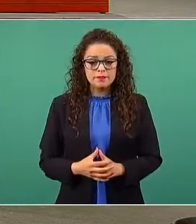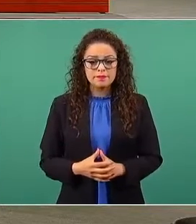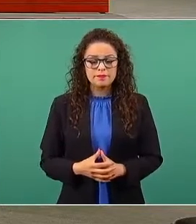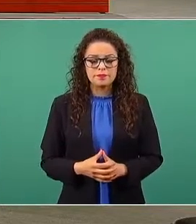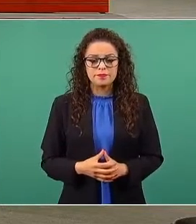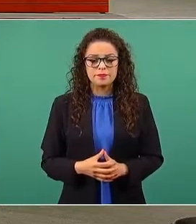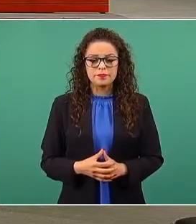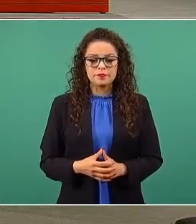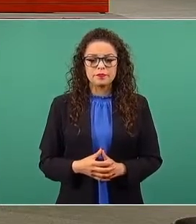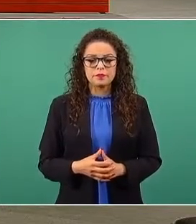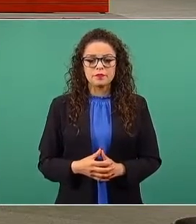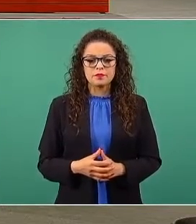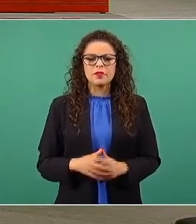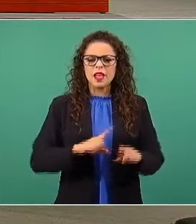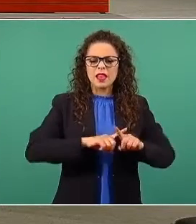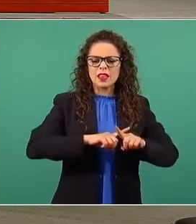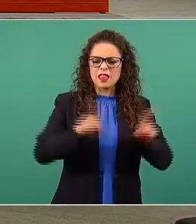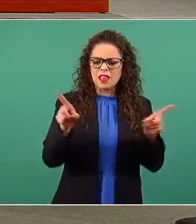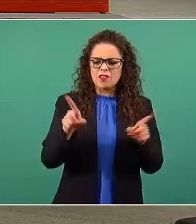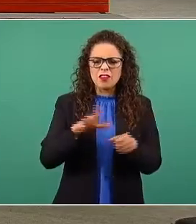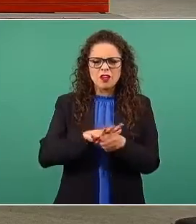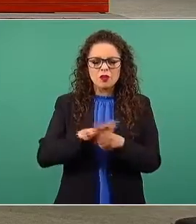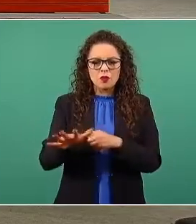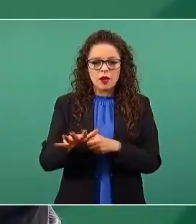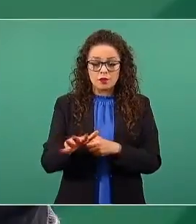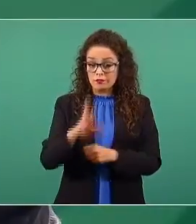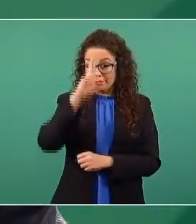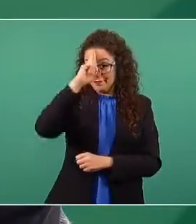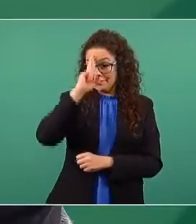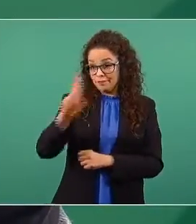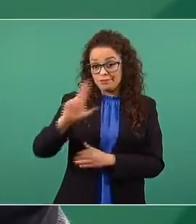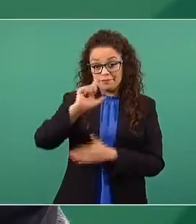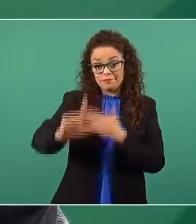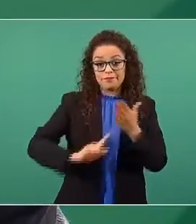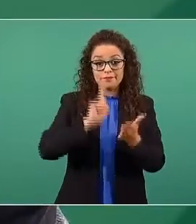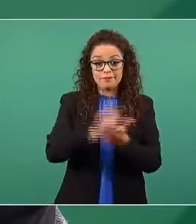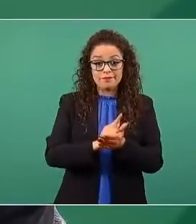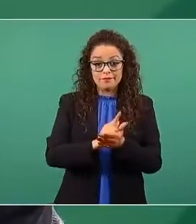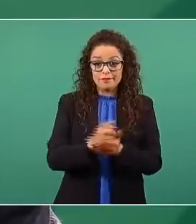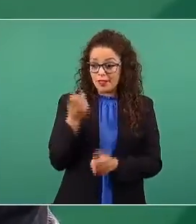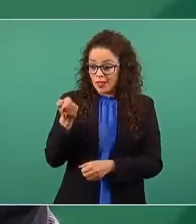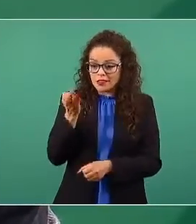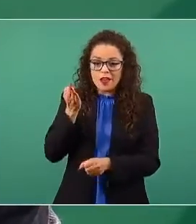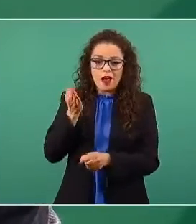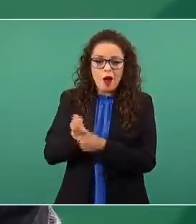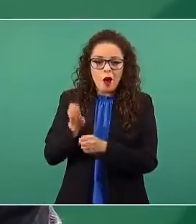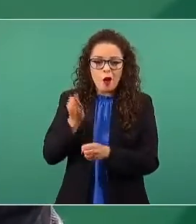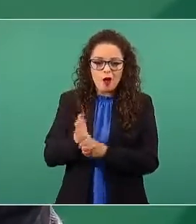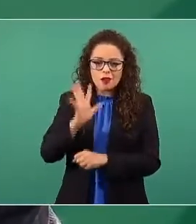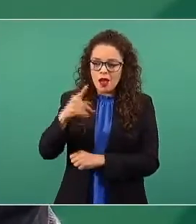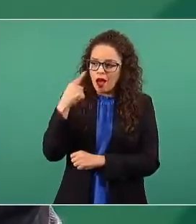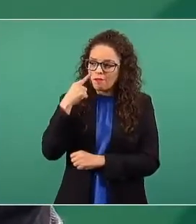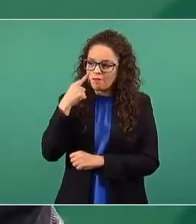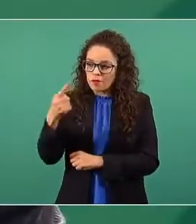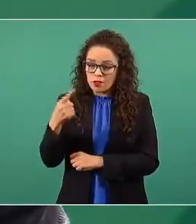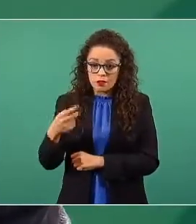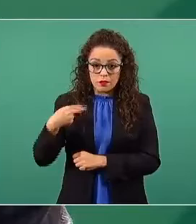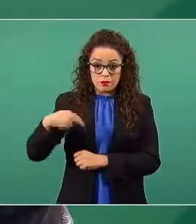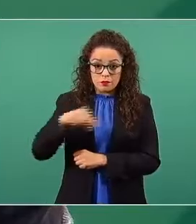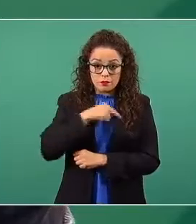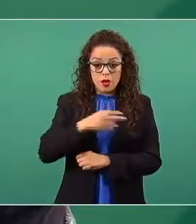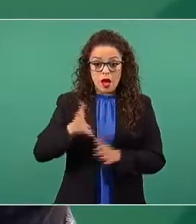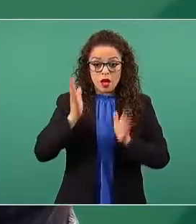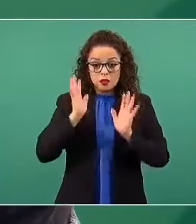La gran diferencia es hacer cumplir la ley, y eso es lo que está ocurriendo hoy. Hemos denunciado